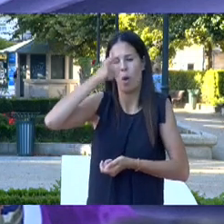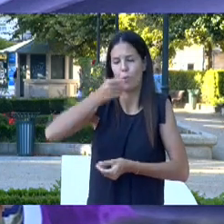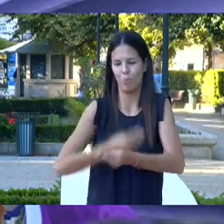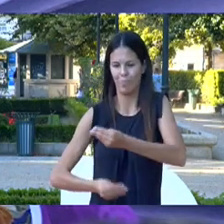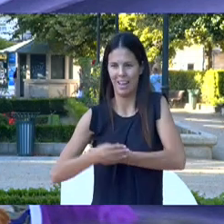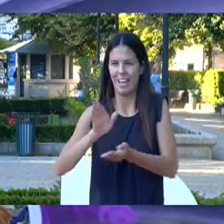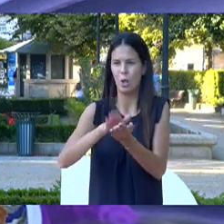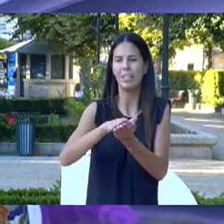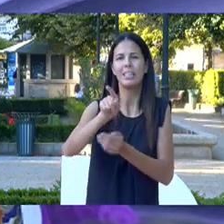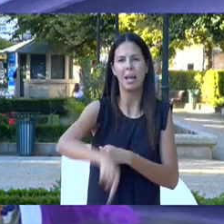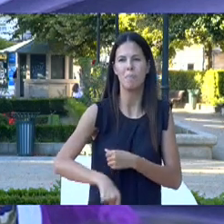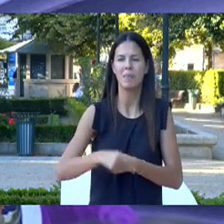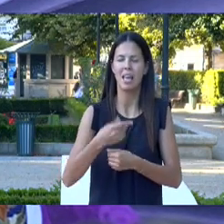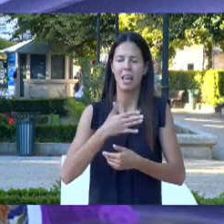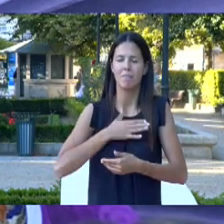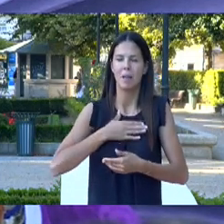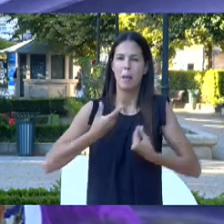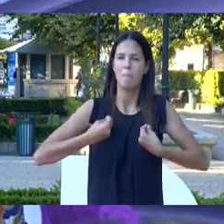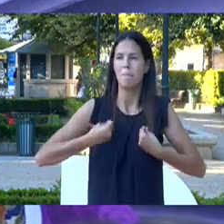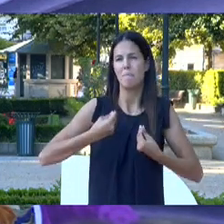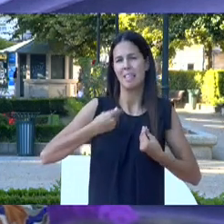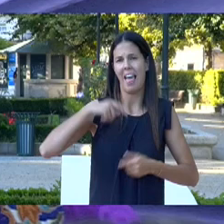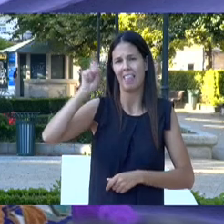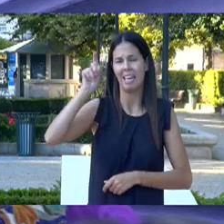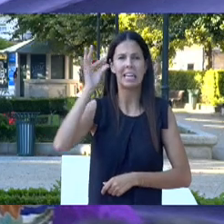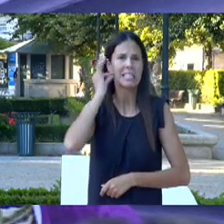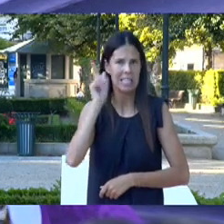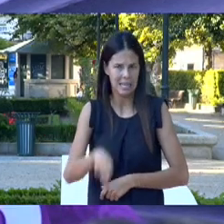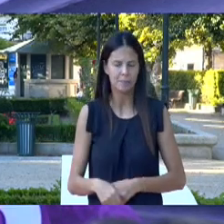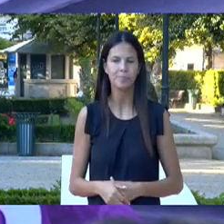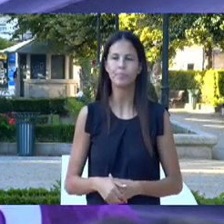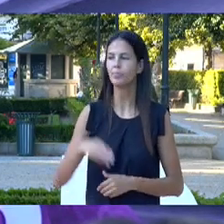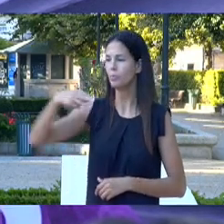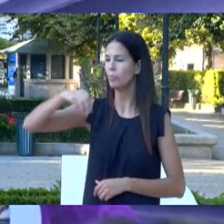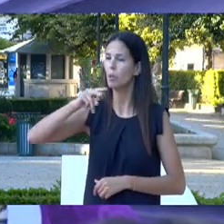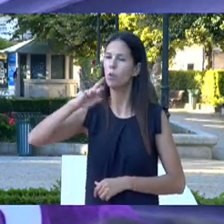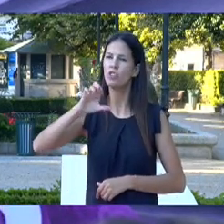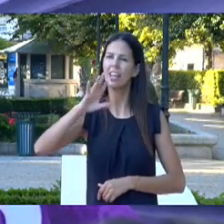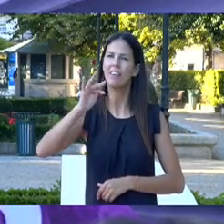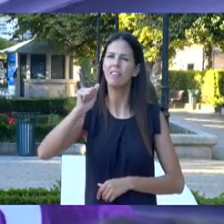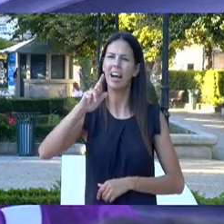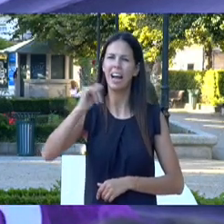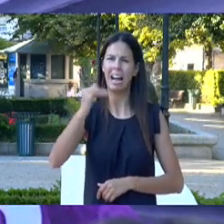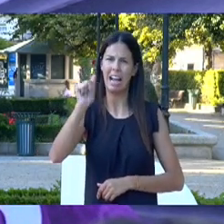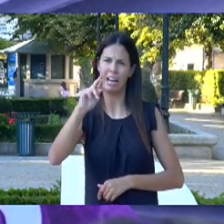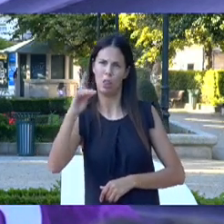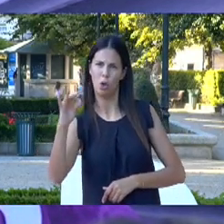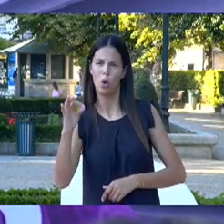entre eles está, pois, esa biografía de Ernestina Otero. Montse Fajardo naceu en, bueno,